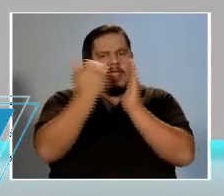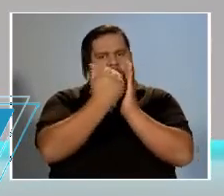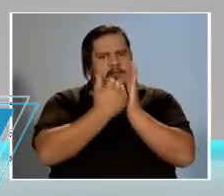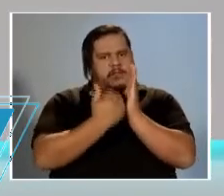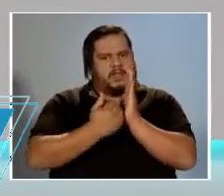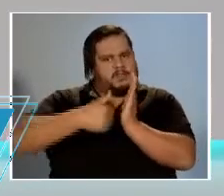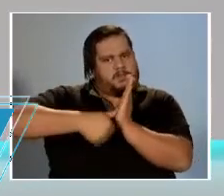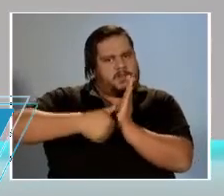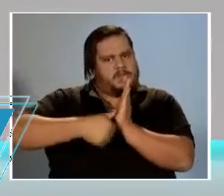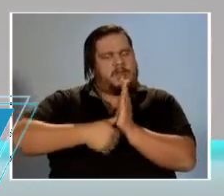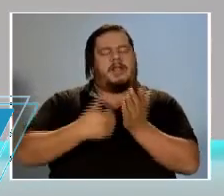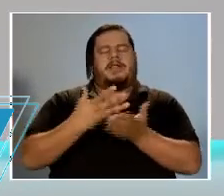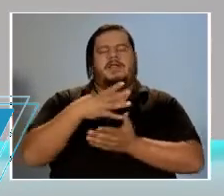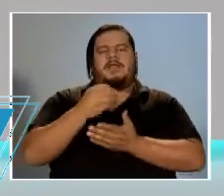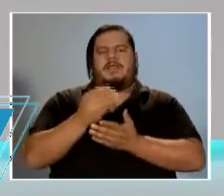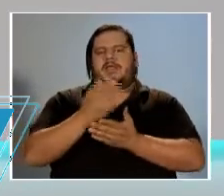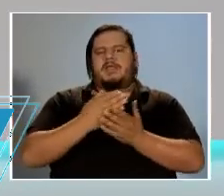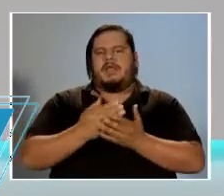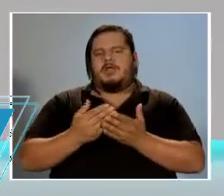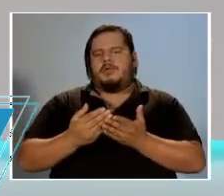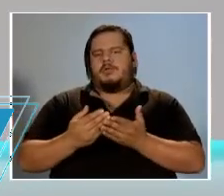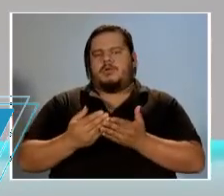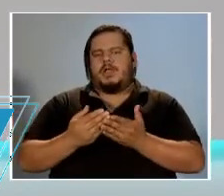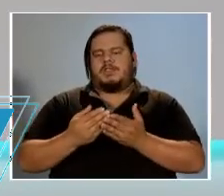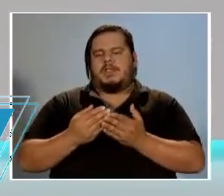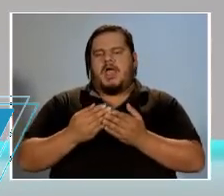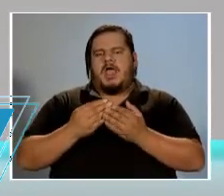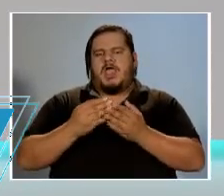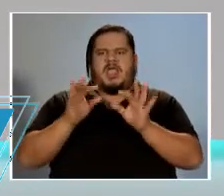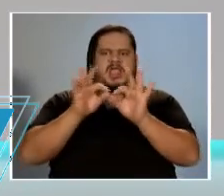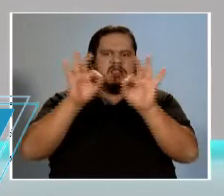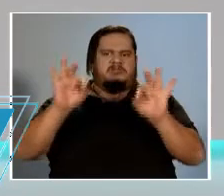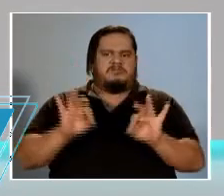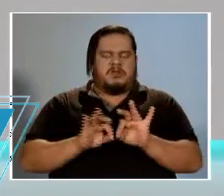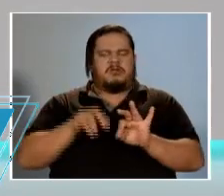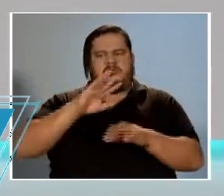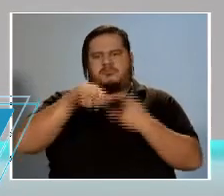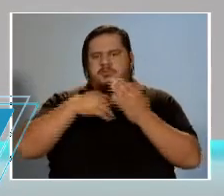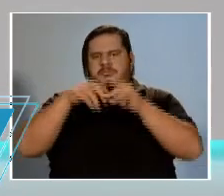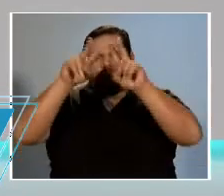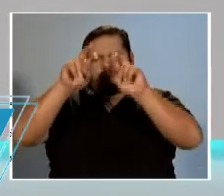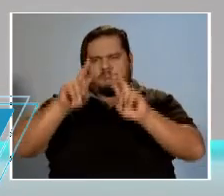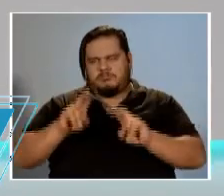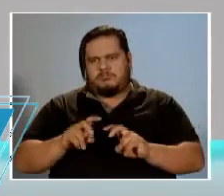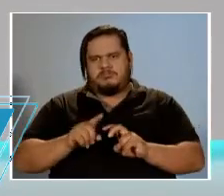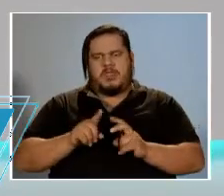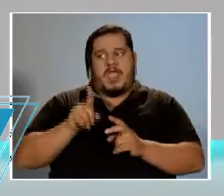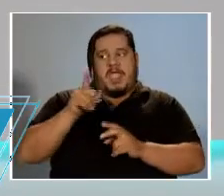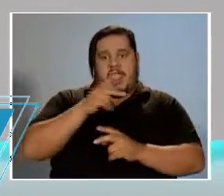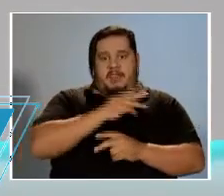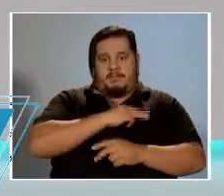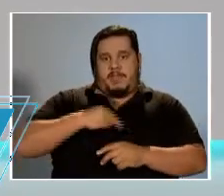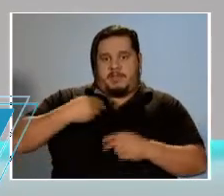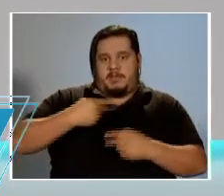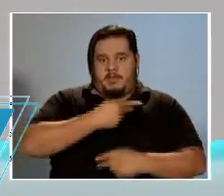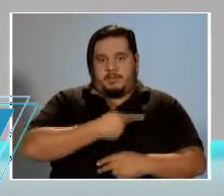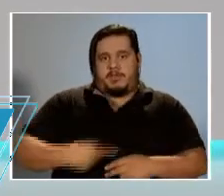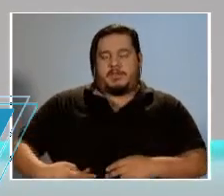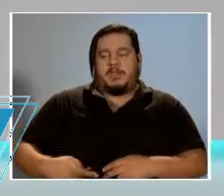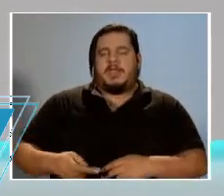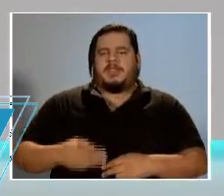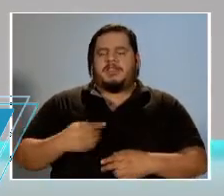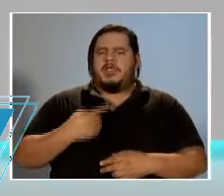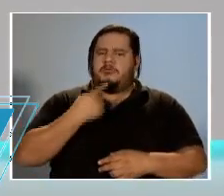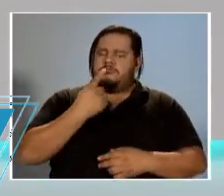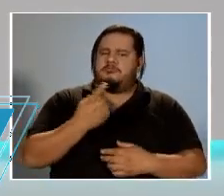algunas otras apreciaciones que se hicieron en el marco de esa comparecencia, él mostró su anuencia o no objeción para que